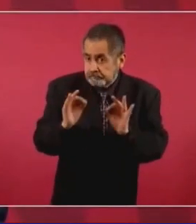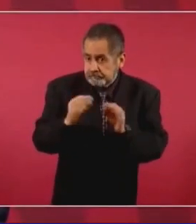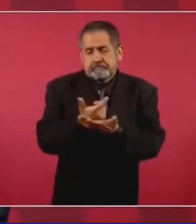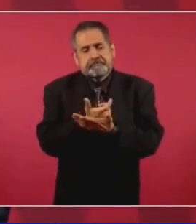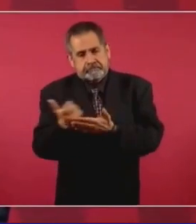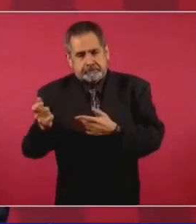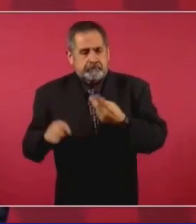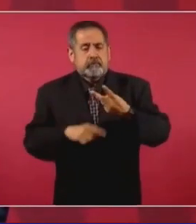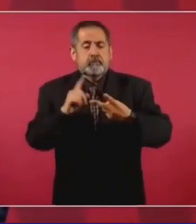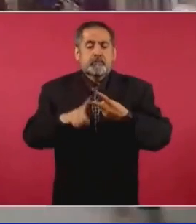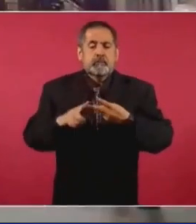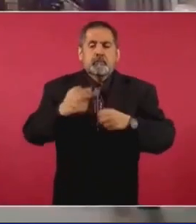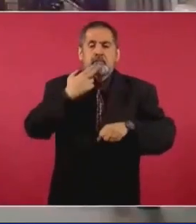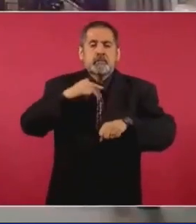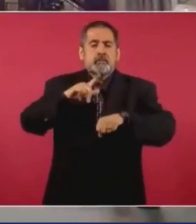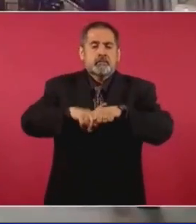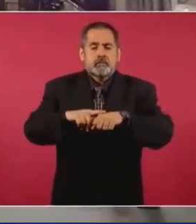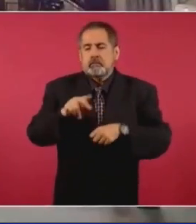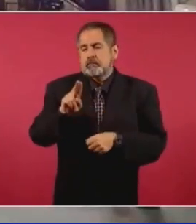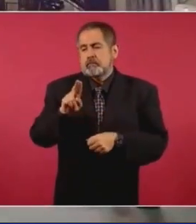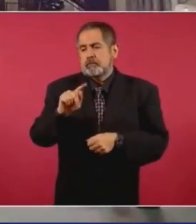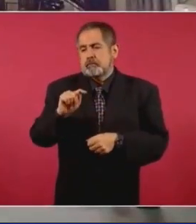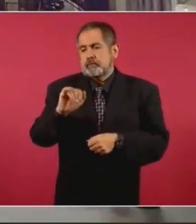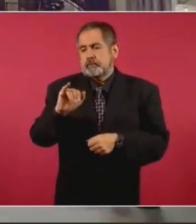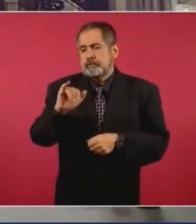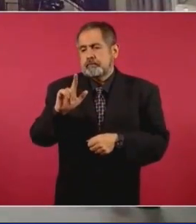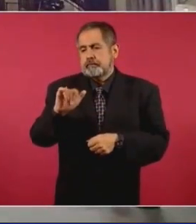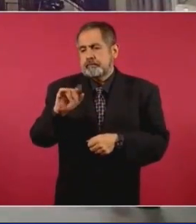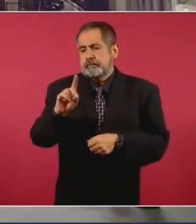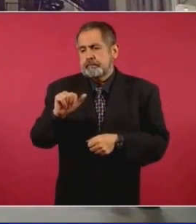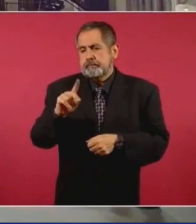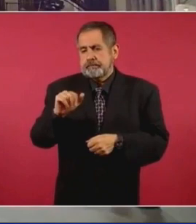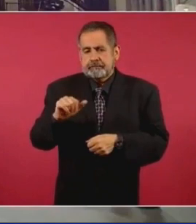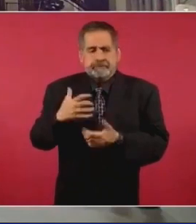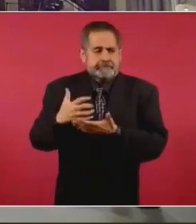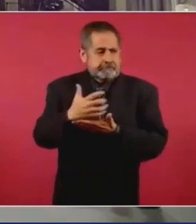El reparto de utilidades al trabajador.